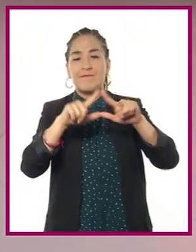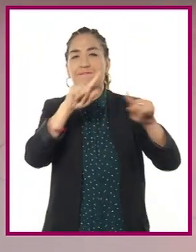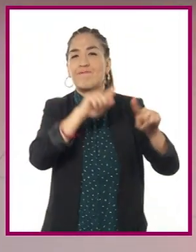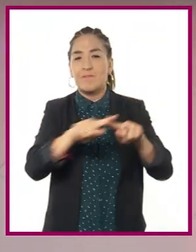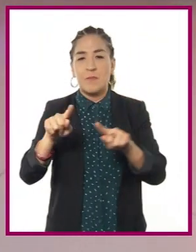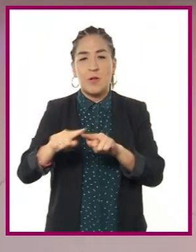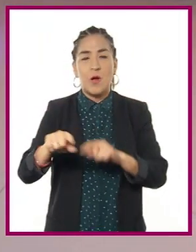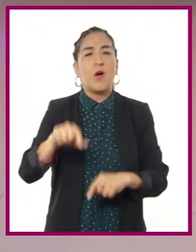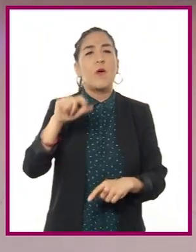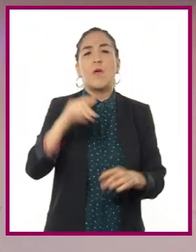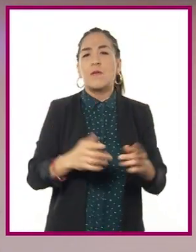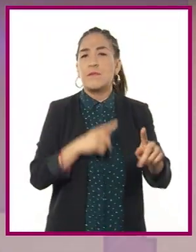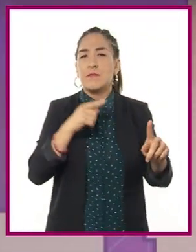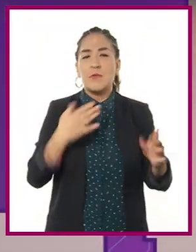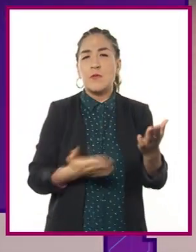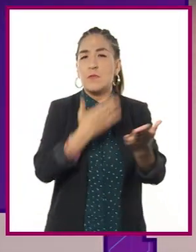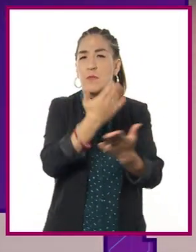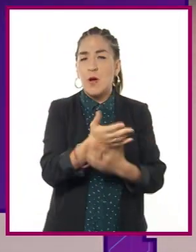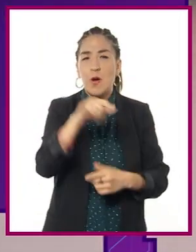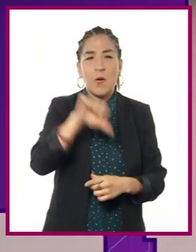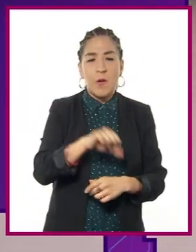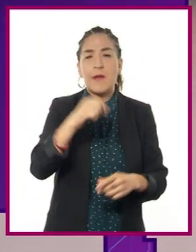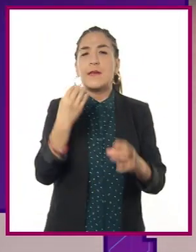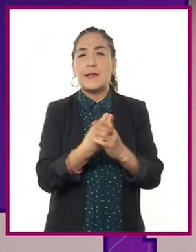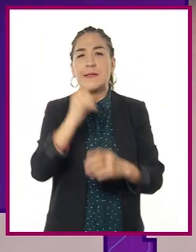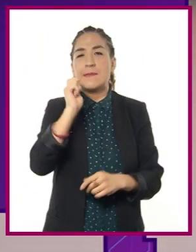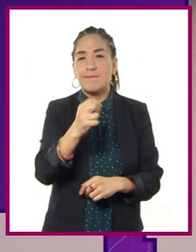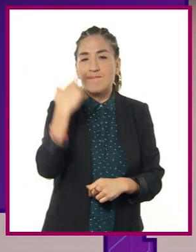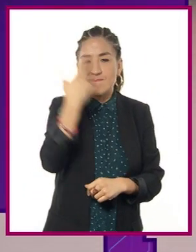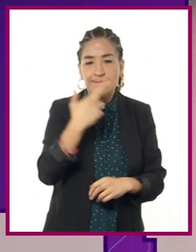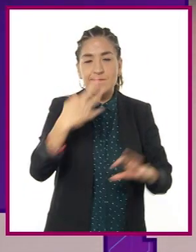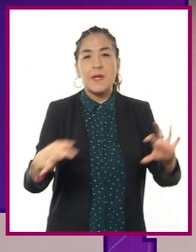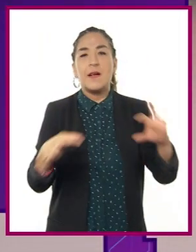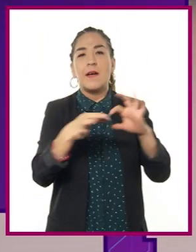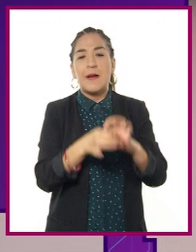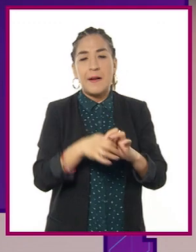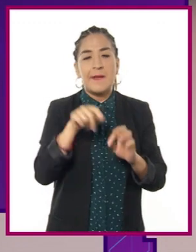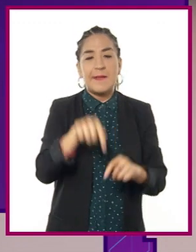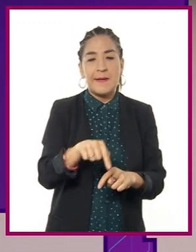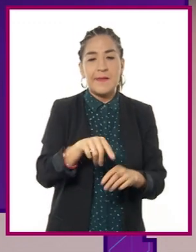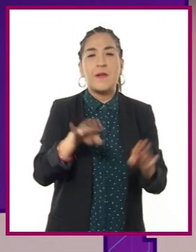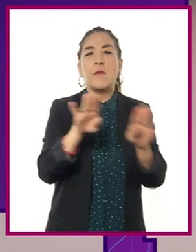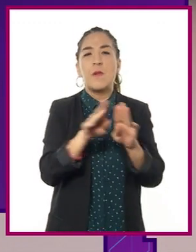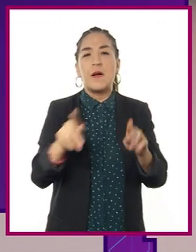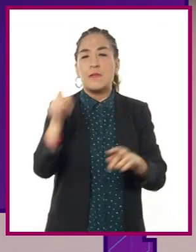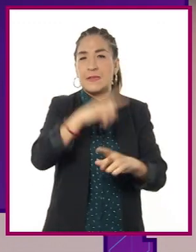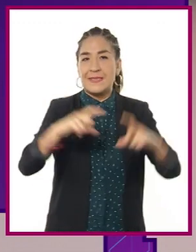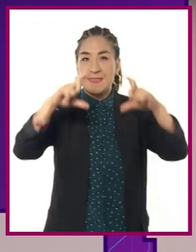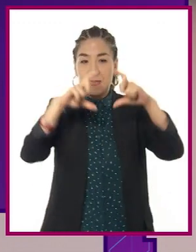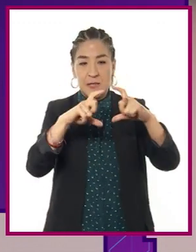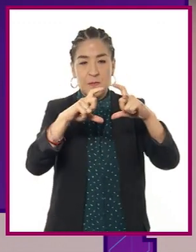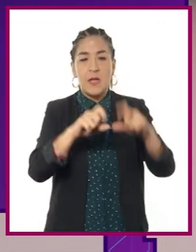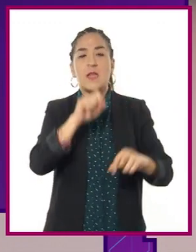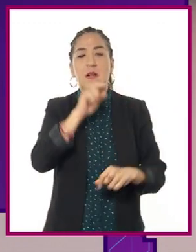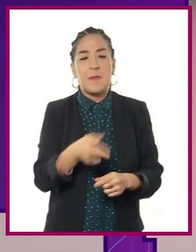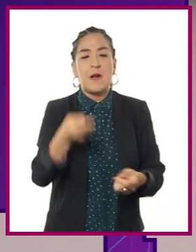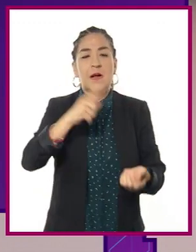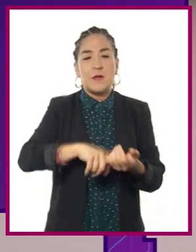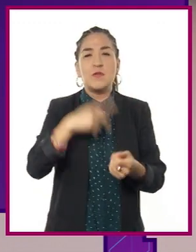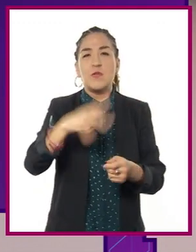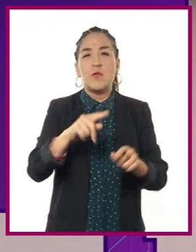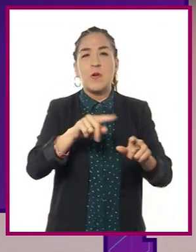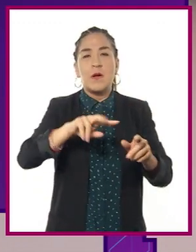El propósito es analizar la relación entre los elementos de una circunferencia y el